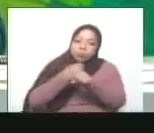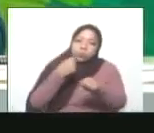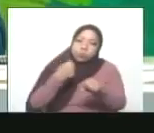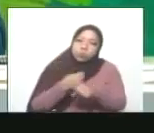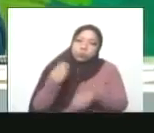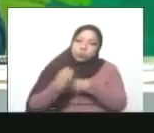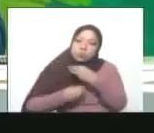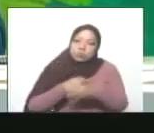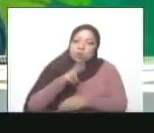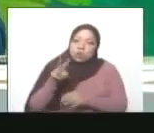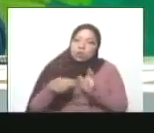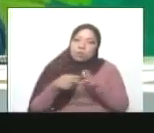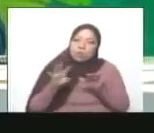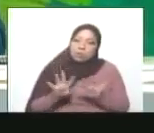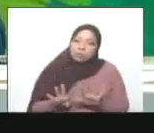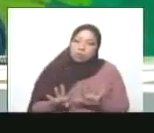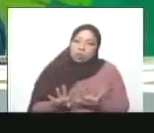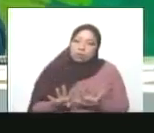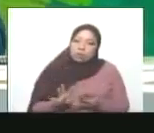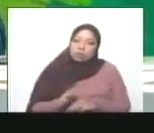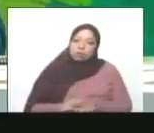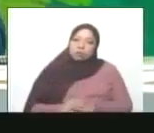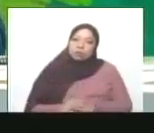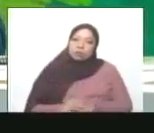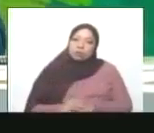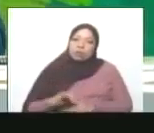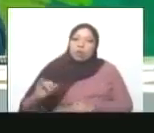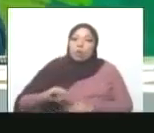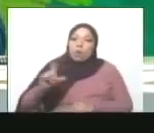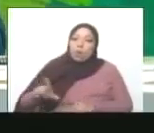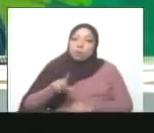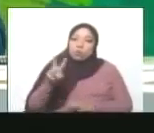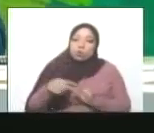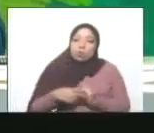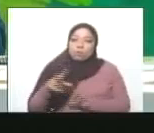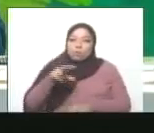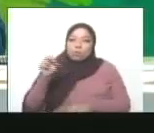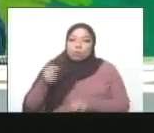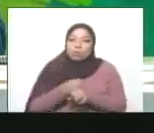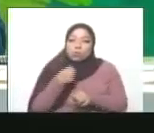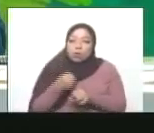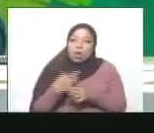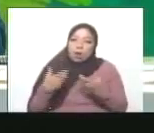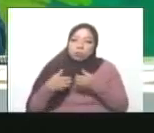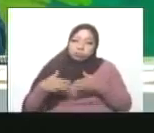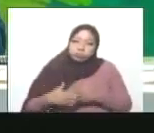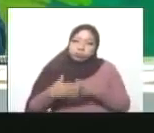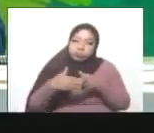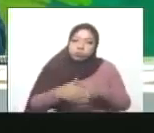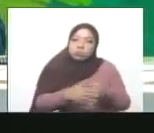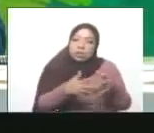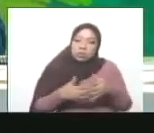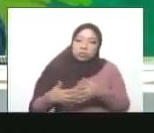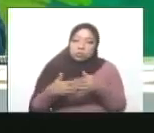Horizon 2019. En julio 2020, el buque de guerra Utz